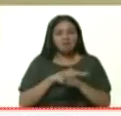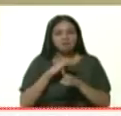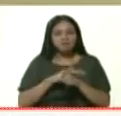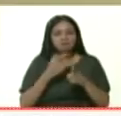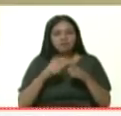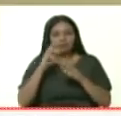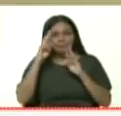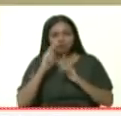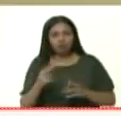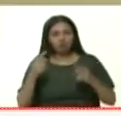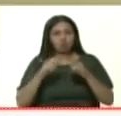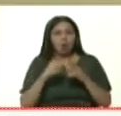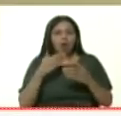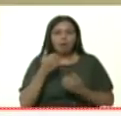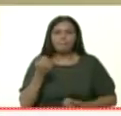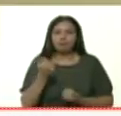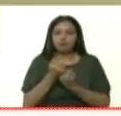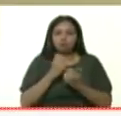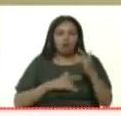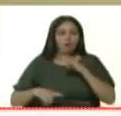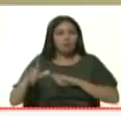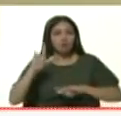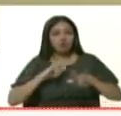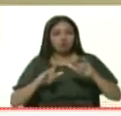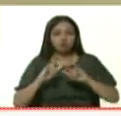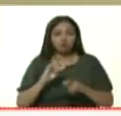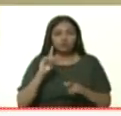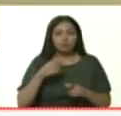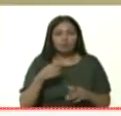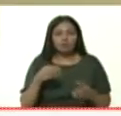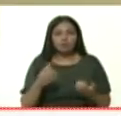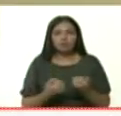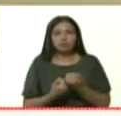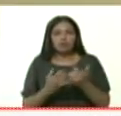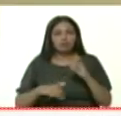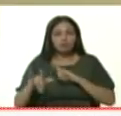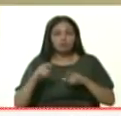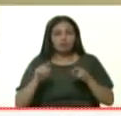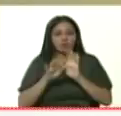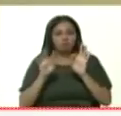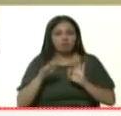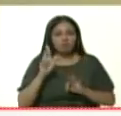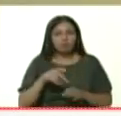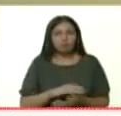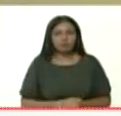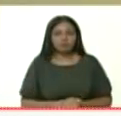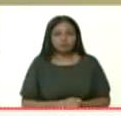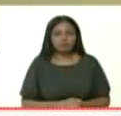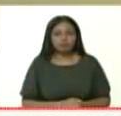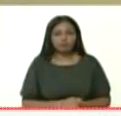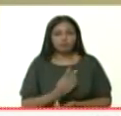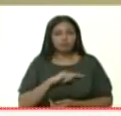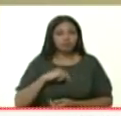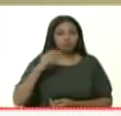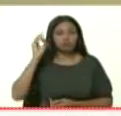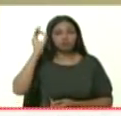respetuoso, solidario, amoroso, basado en el amor. Esos son nuestros